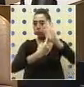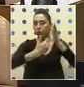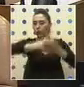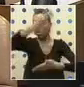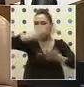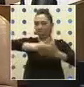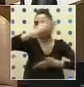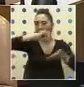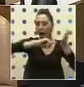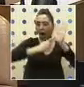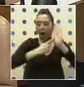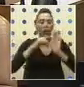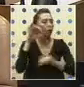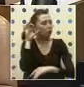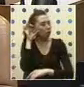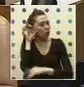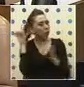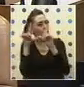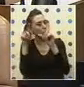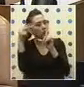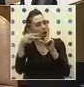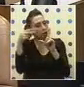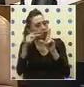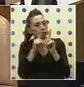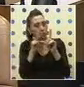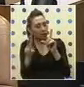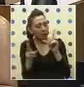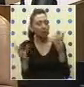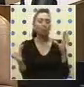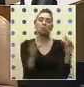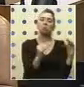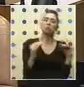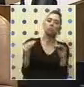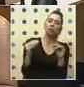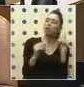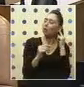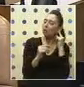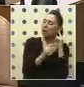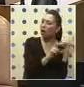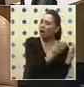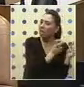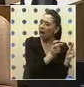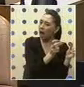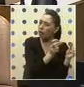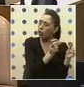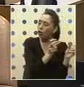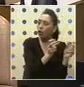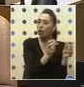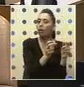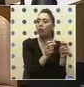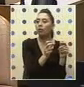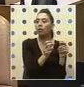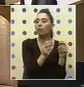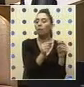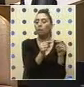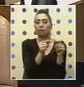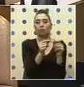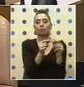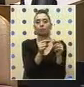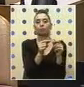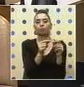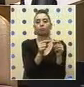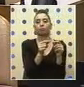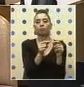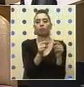periódicos, he escuchado noticiarios de televisión, comentarios de radio, que en ese templo de la sabiduría